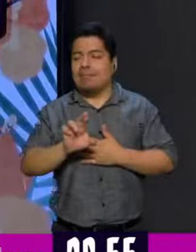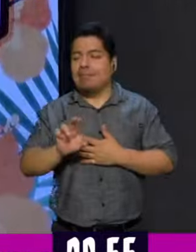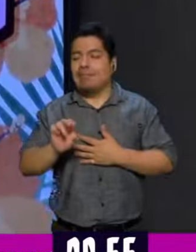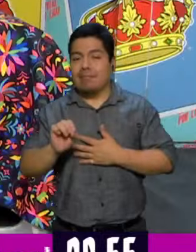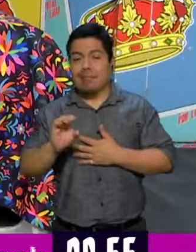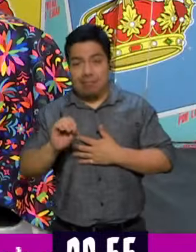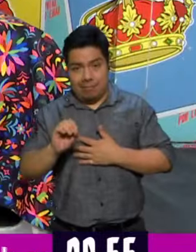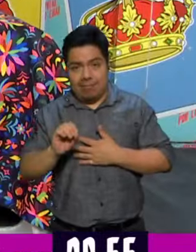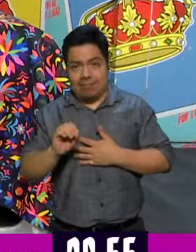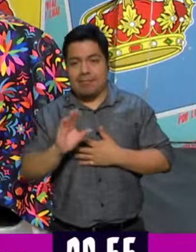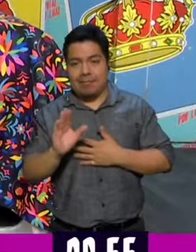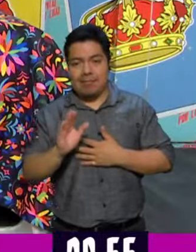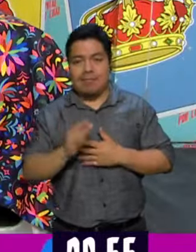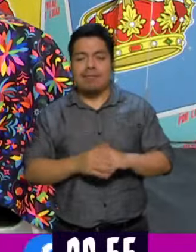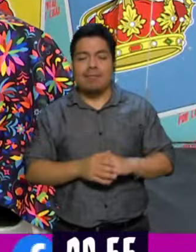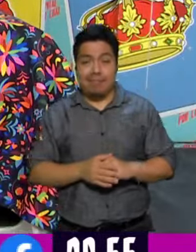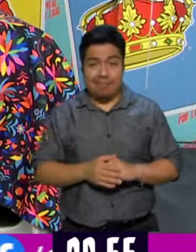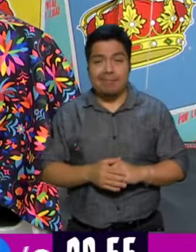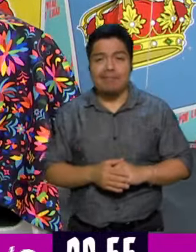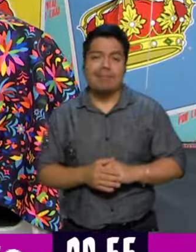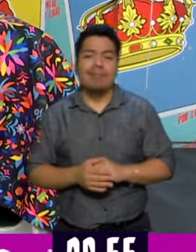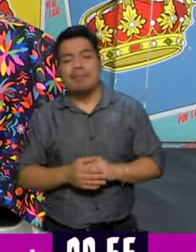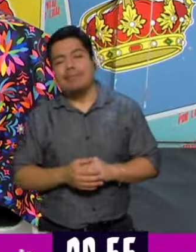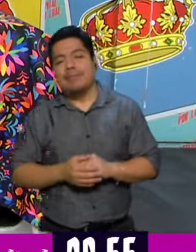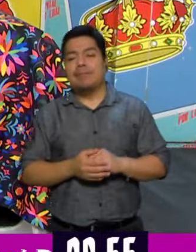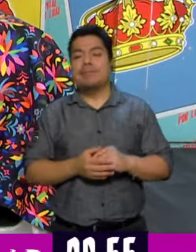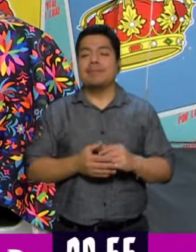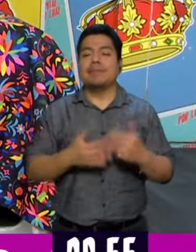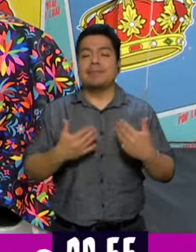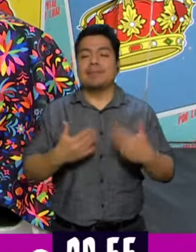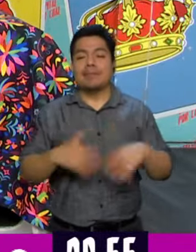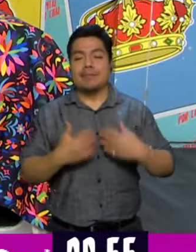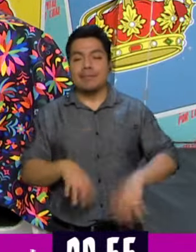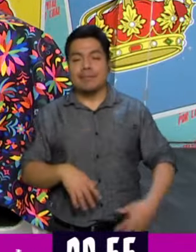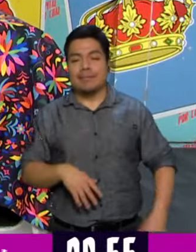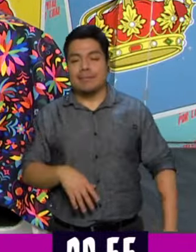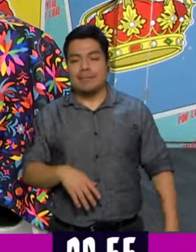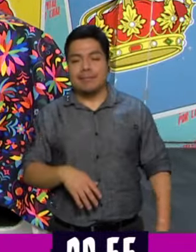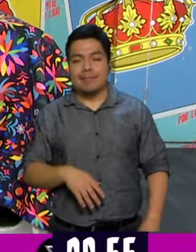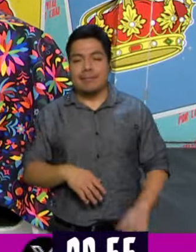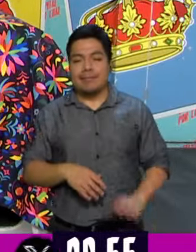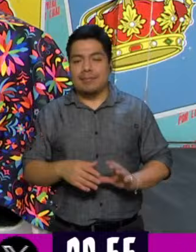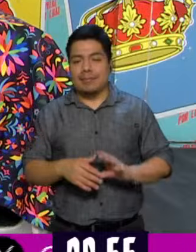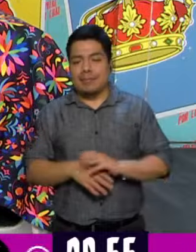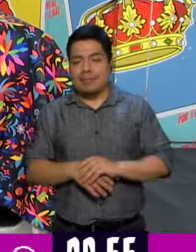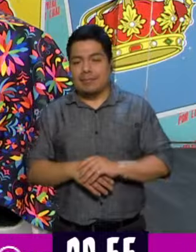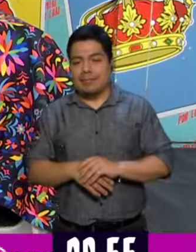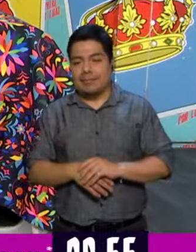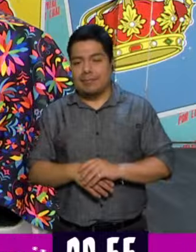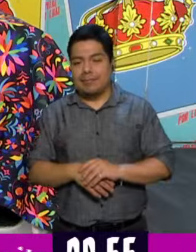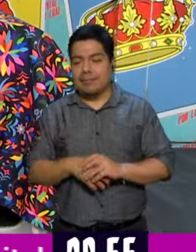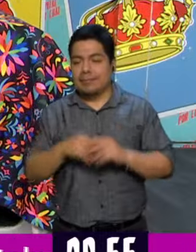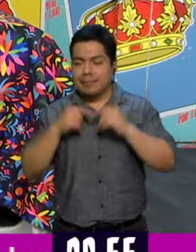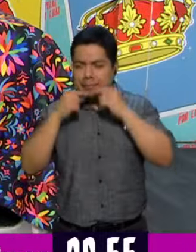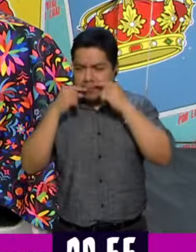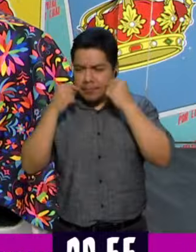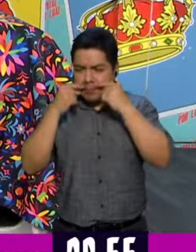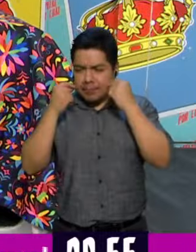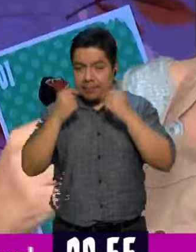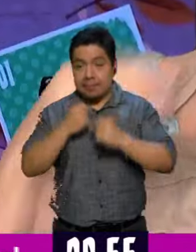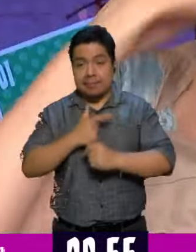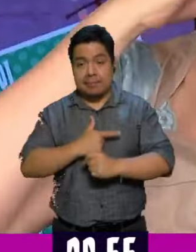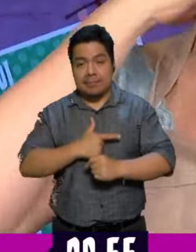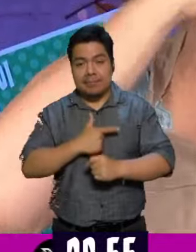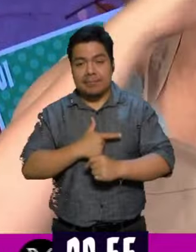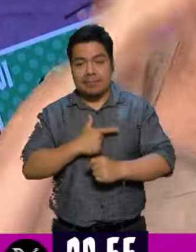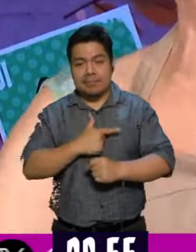Y ahora sí que aquí me gustan. Los mangos. Así es. Mira, hablan, qué bonito bigote. Hoy voy a comer con